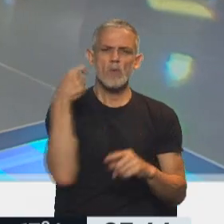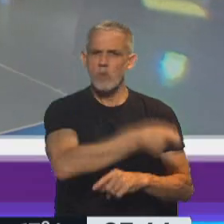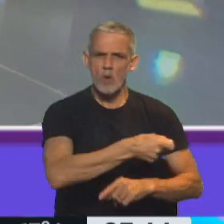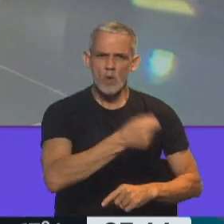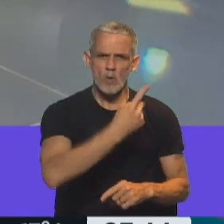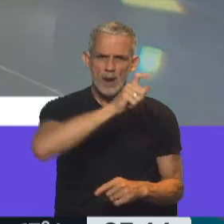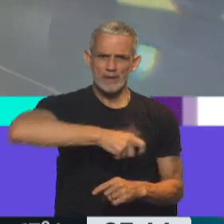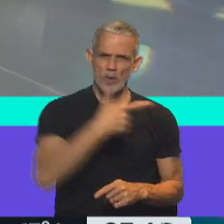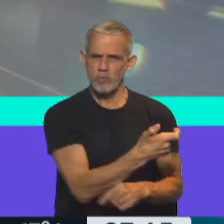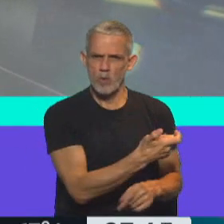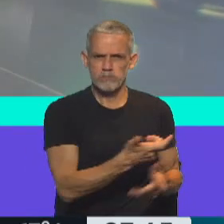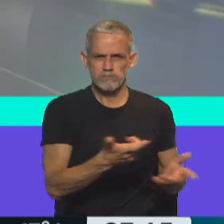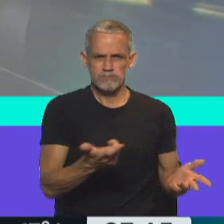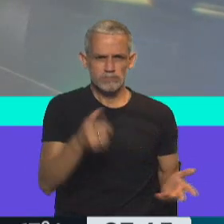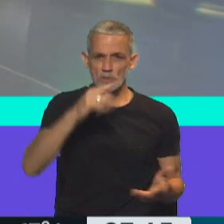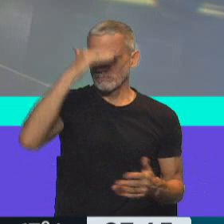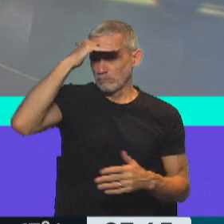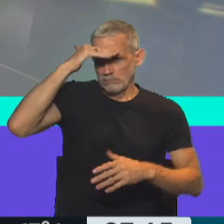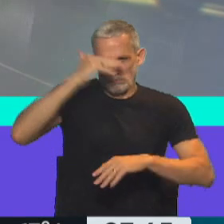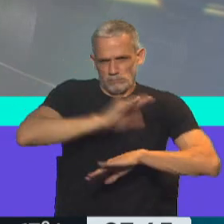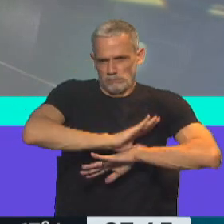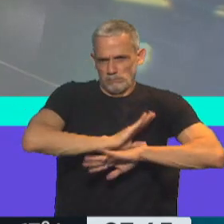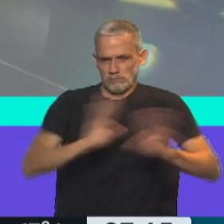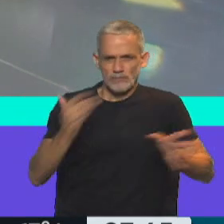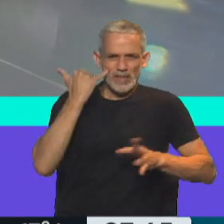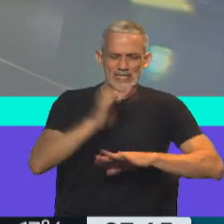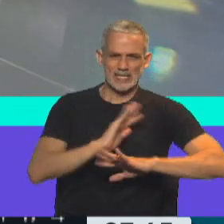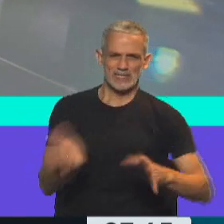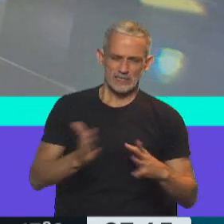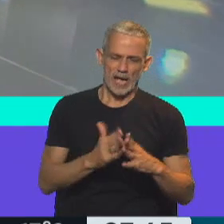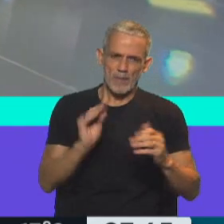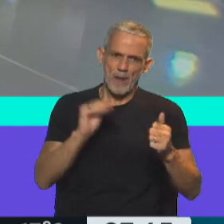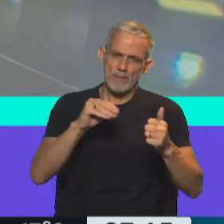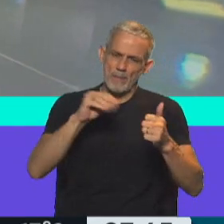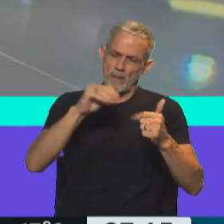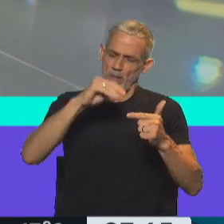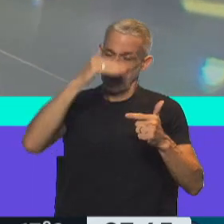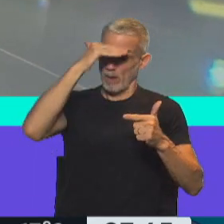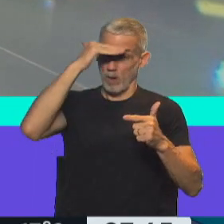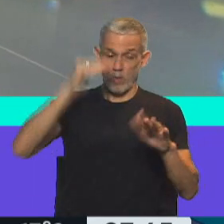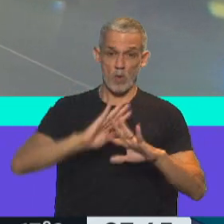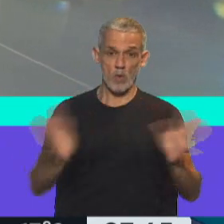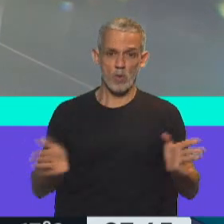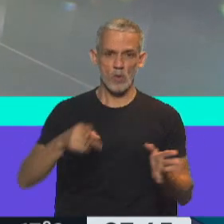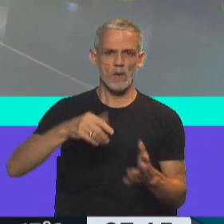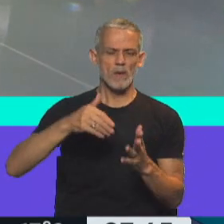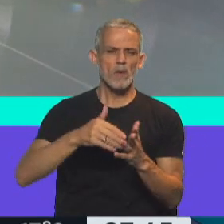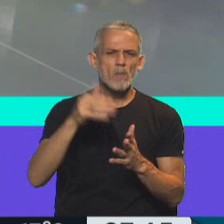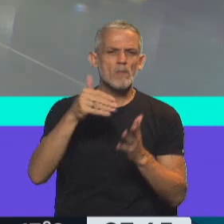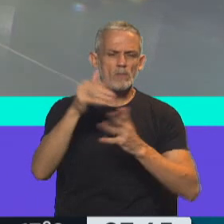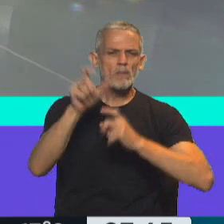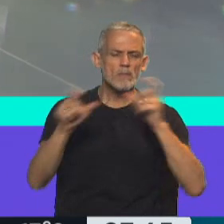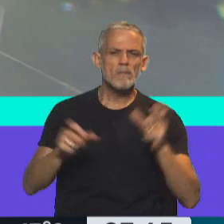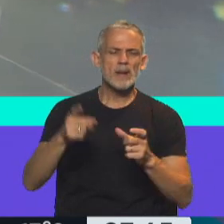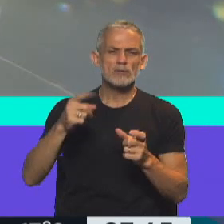Fue evidentemente tal vez la gota que rebalsó el vaso, ¿no? Del hartazgo, porque millones de personas seguramente ayer lo que hicieron